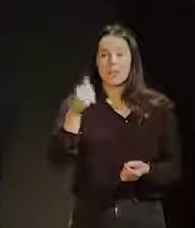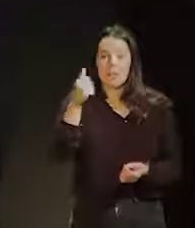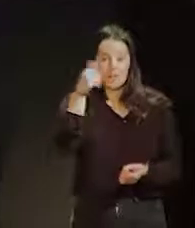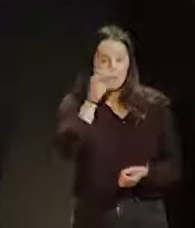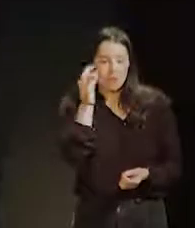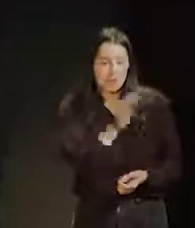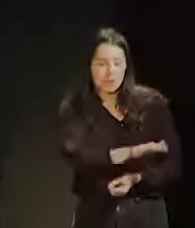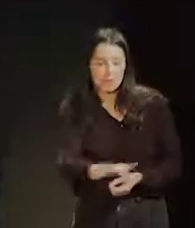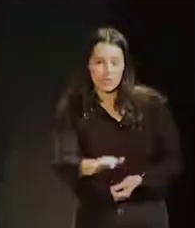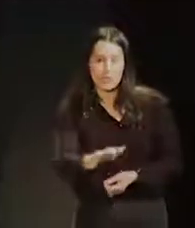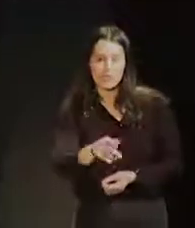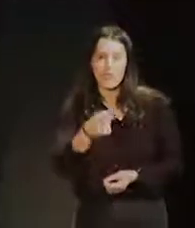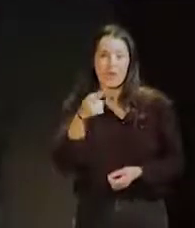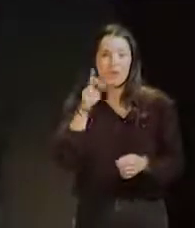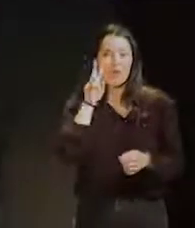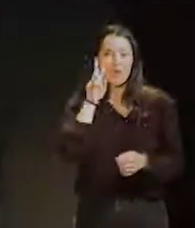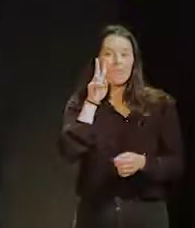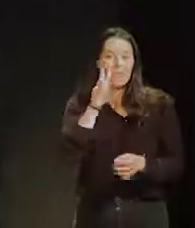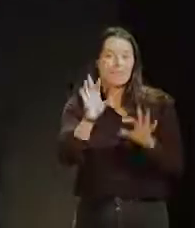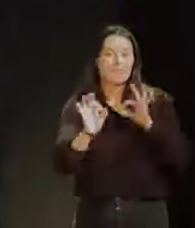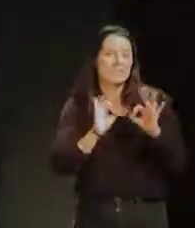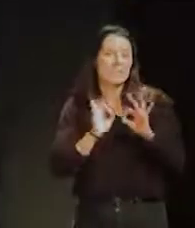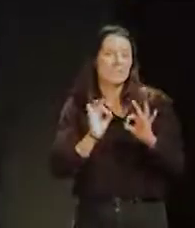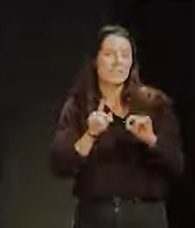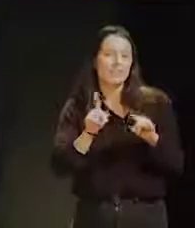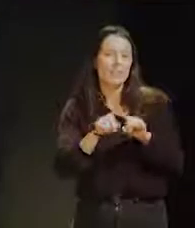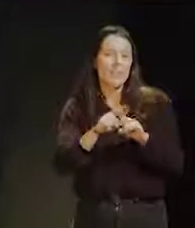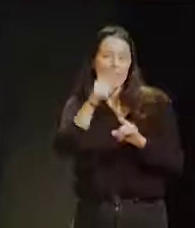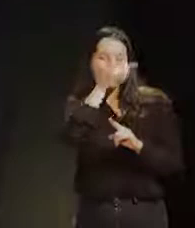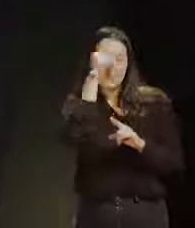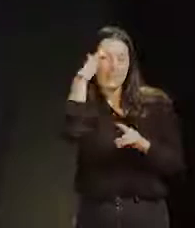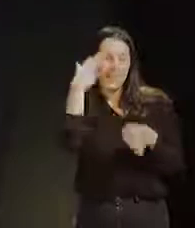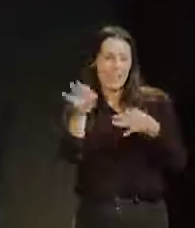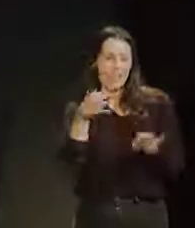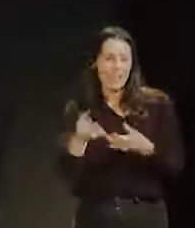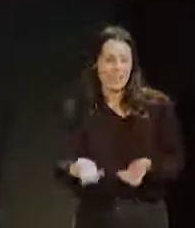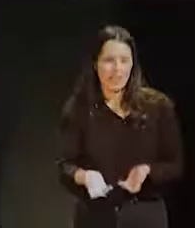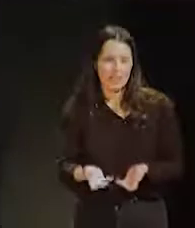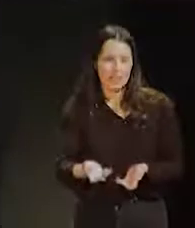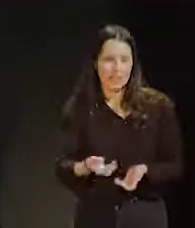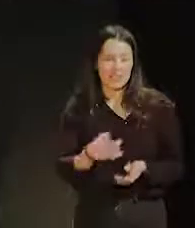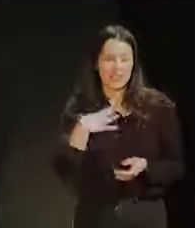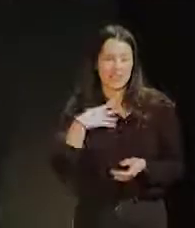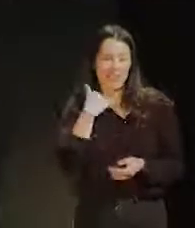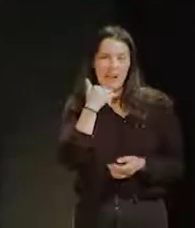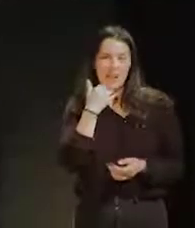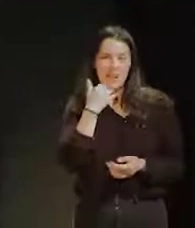muy divertente y ríen muchísimo y es muy fuerte porque